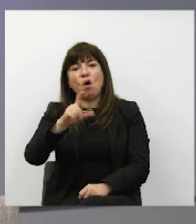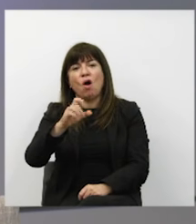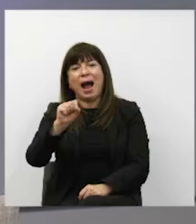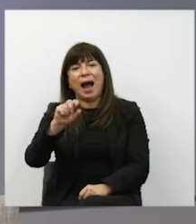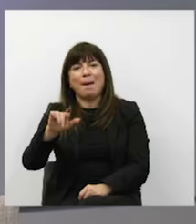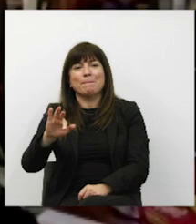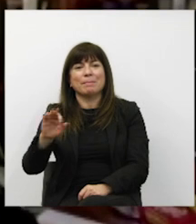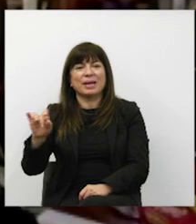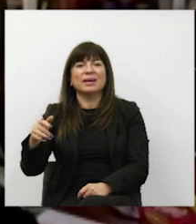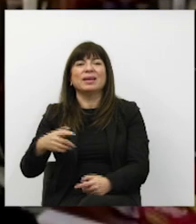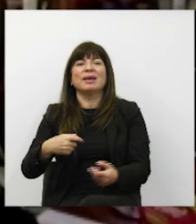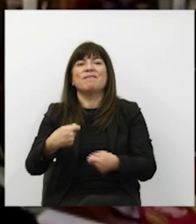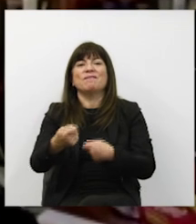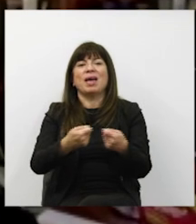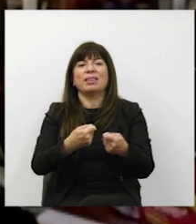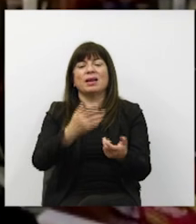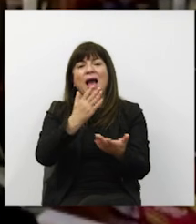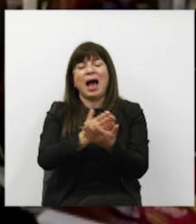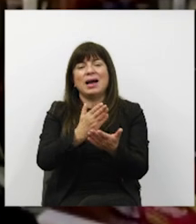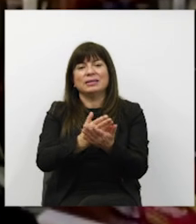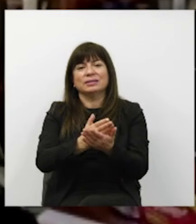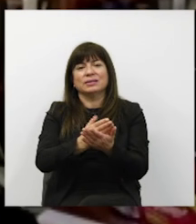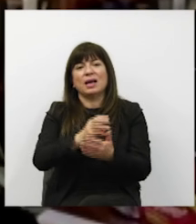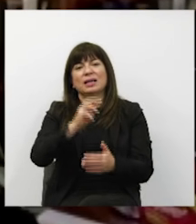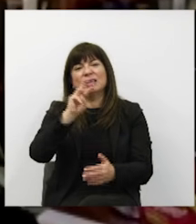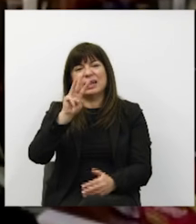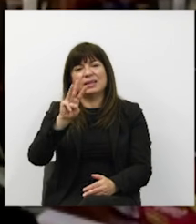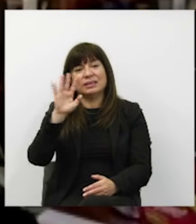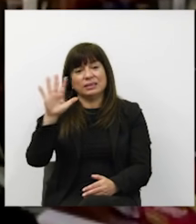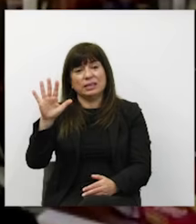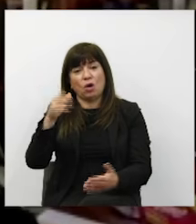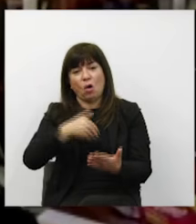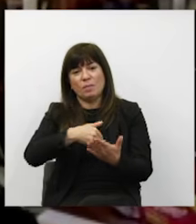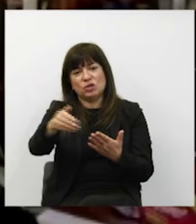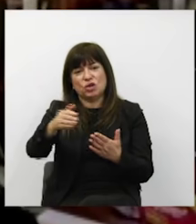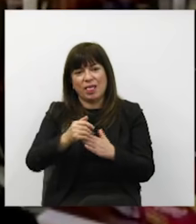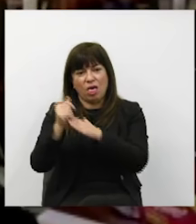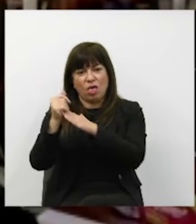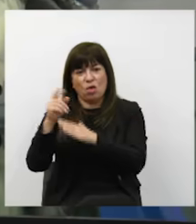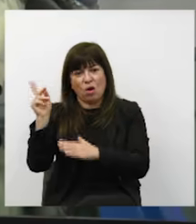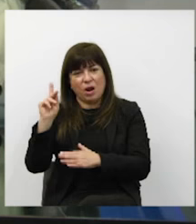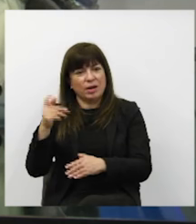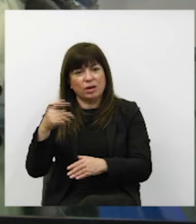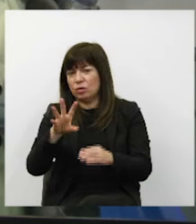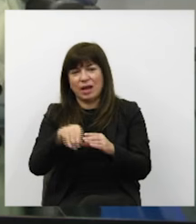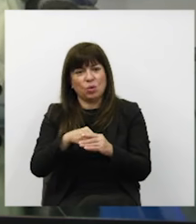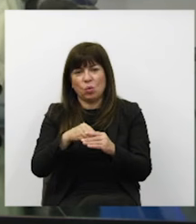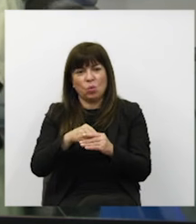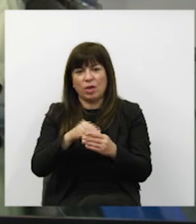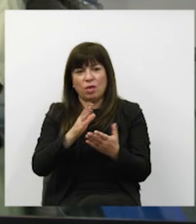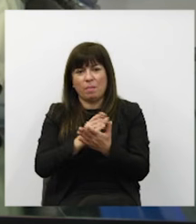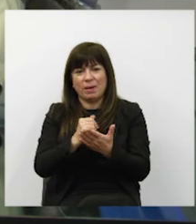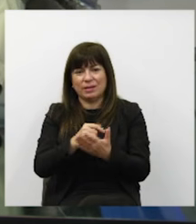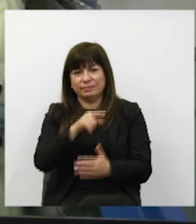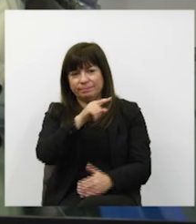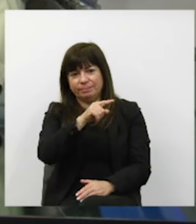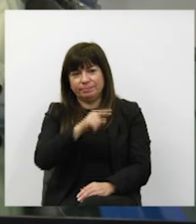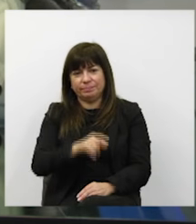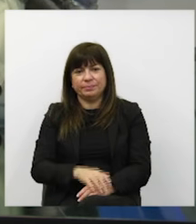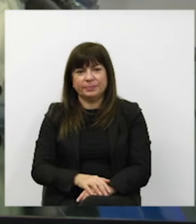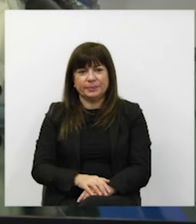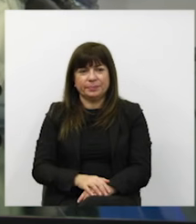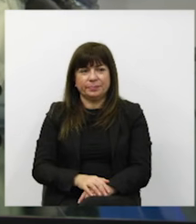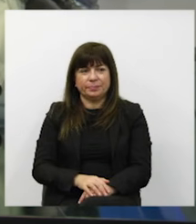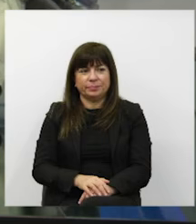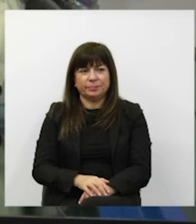venden hasta 1 millón de UF, que son más o menos 35 millones de dólares. O sea, todas las empresas que tú mencionas no están incluidas en ese plan. Y obviamente la combinación